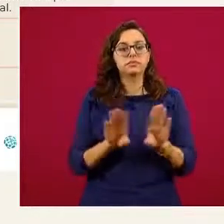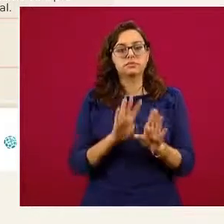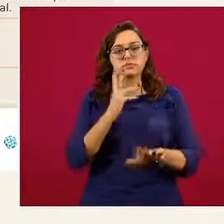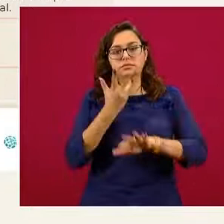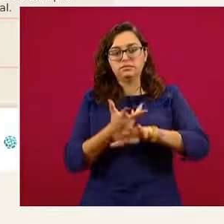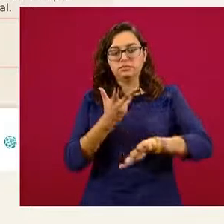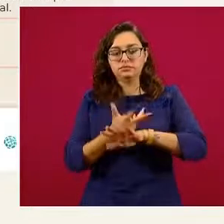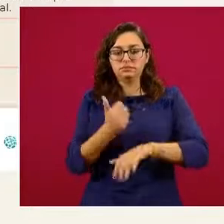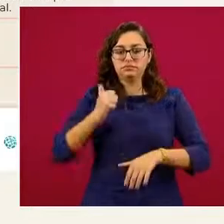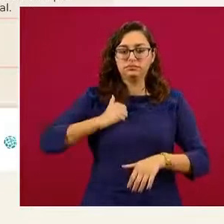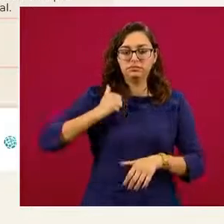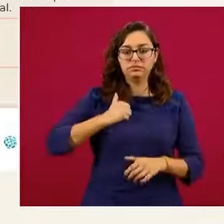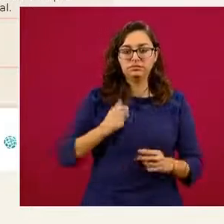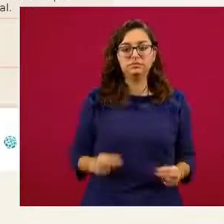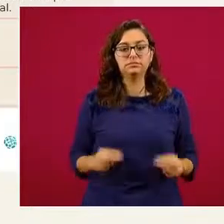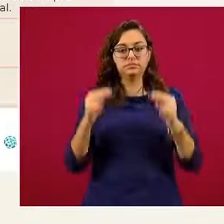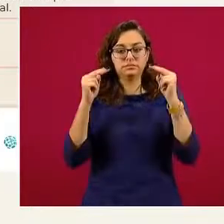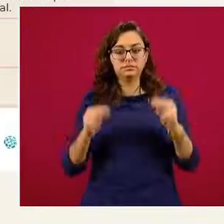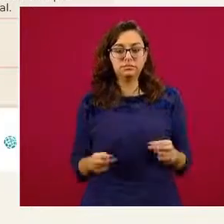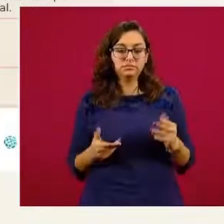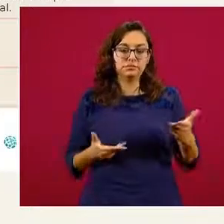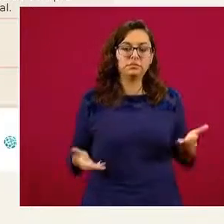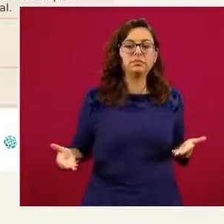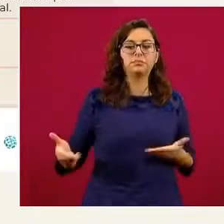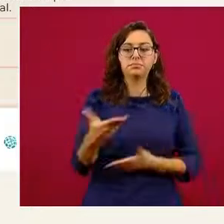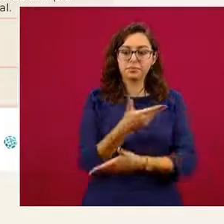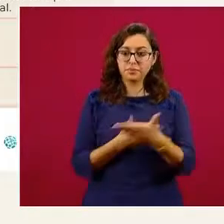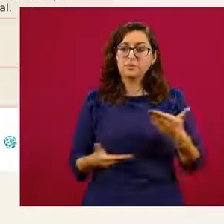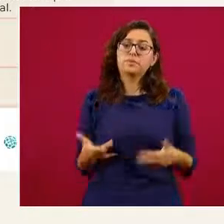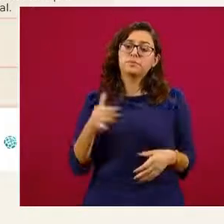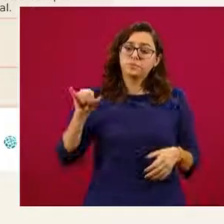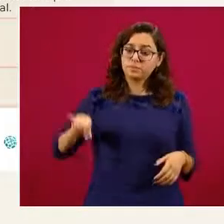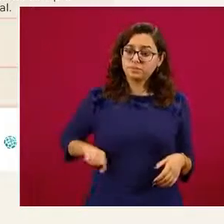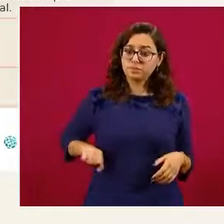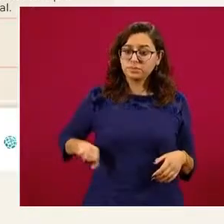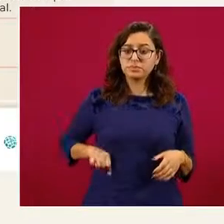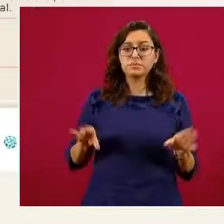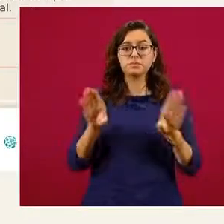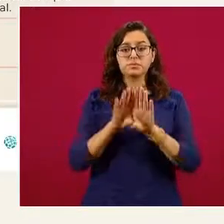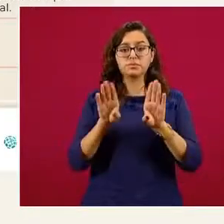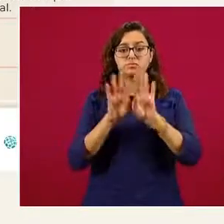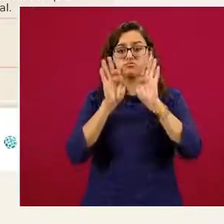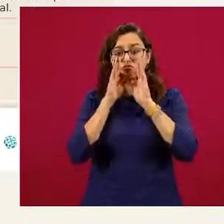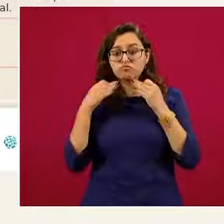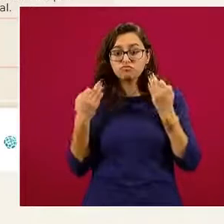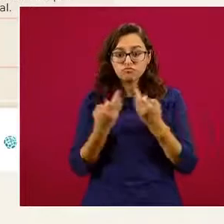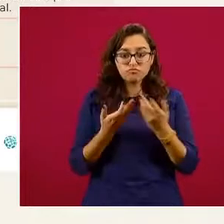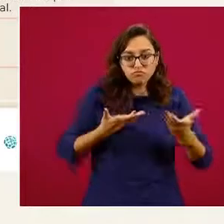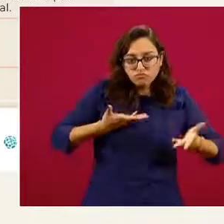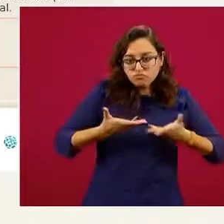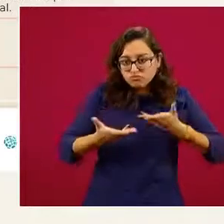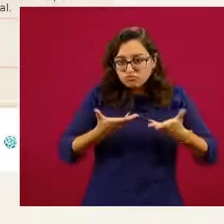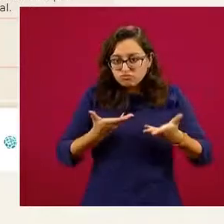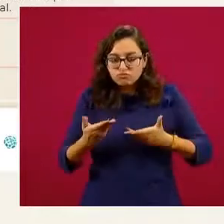Canadá, contenidos muy interesantes sobre la técnica y la táctica de la negociación,